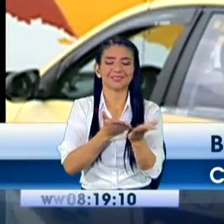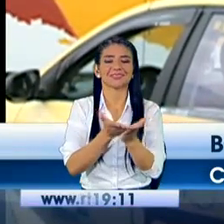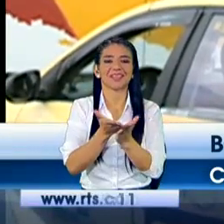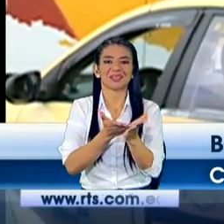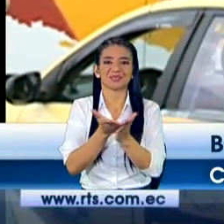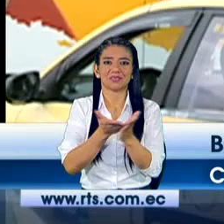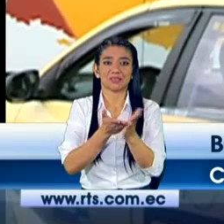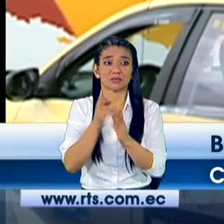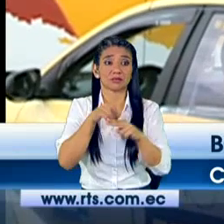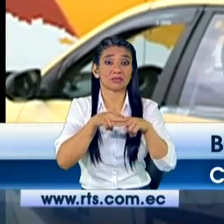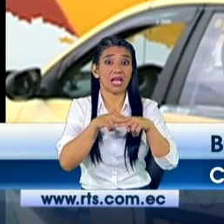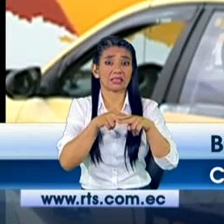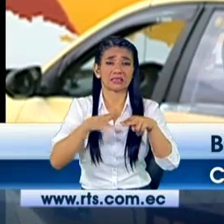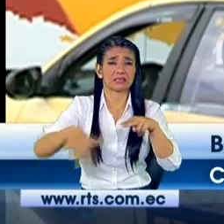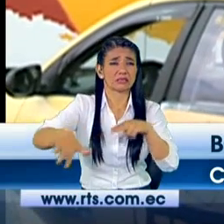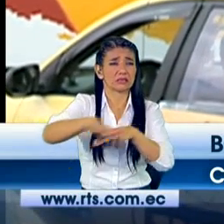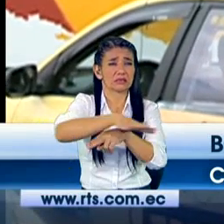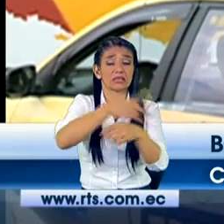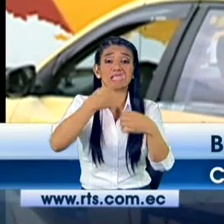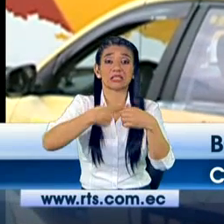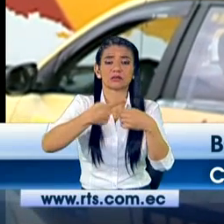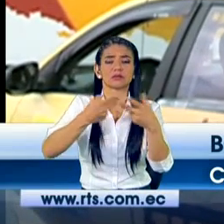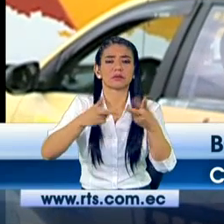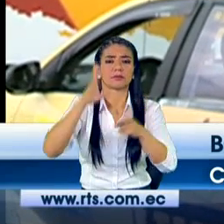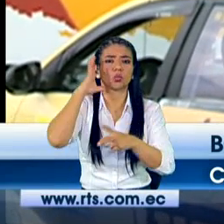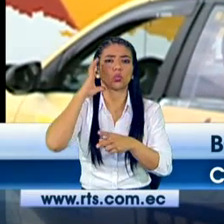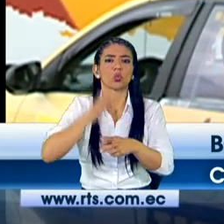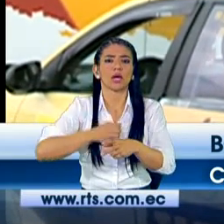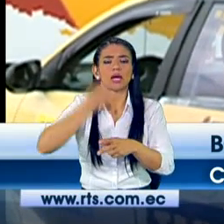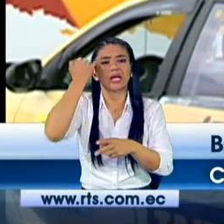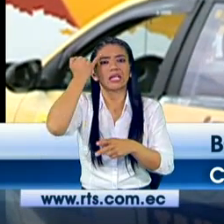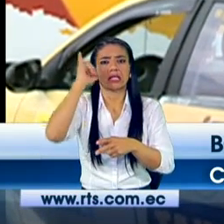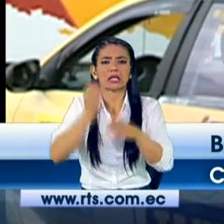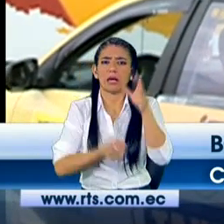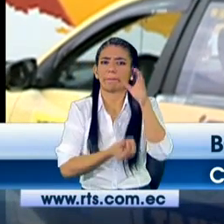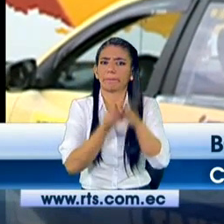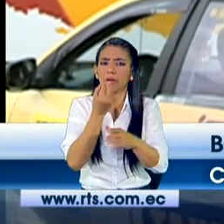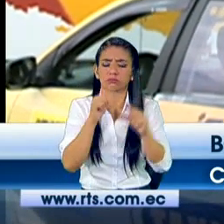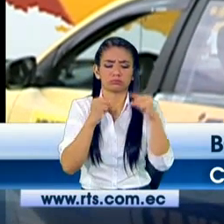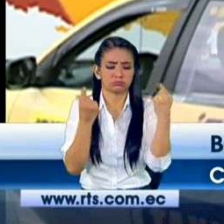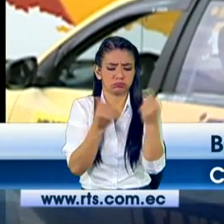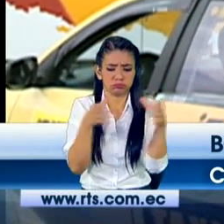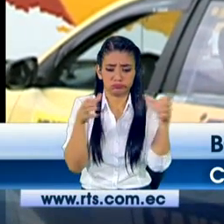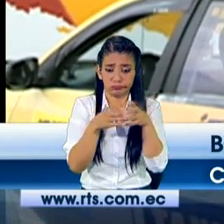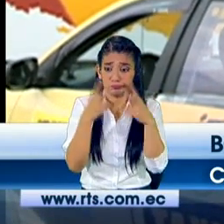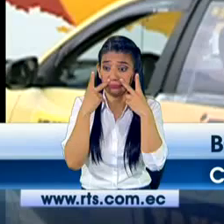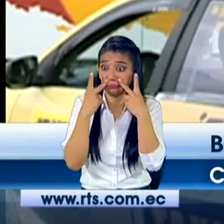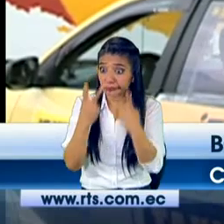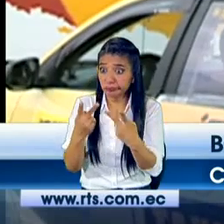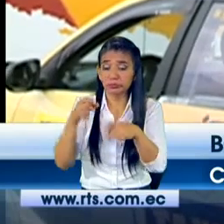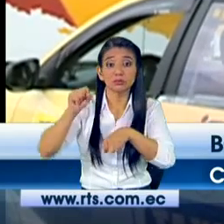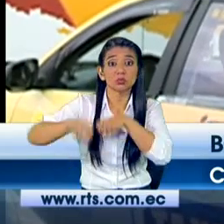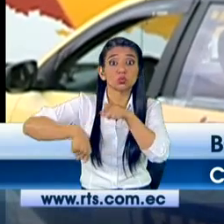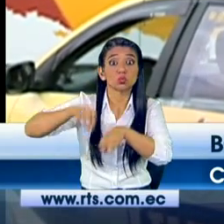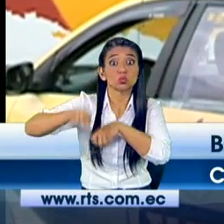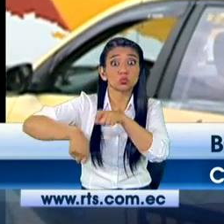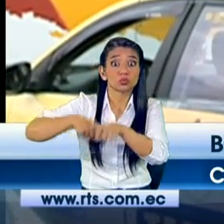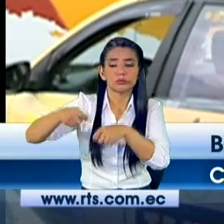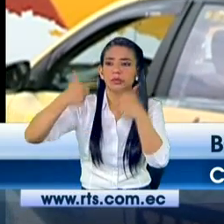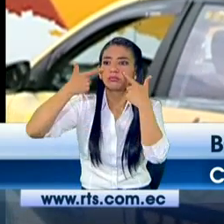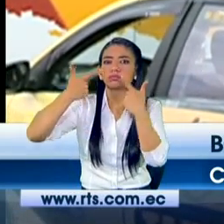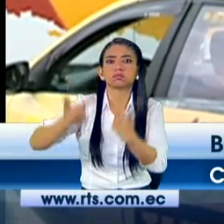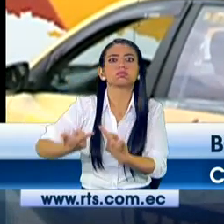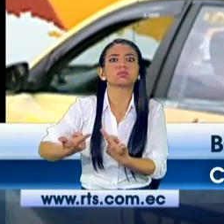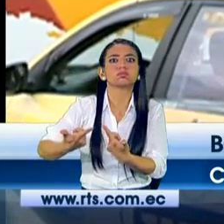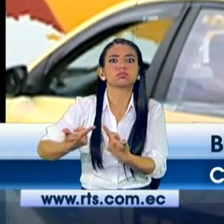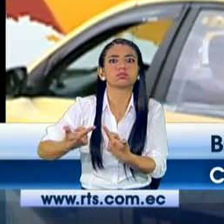taxiescolta.com, o pueden hacer la solicitud a través de OK Taxi. Cualquiera de las dos formas, se agenda el taxi y se coordina para